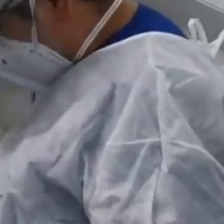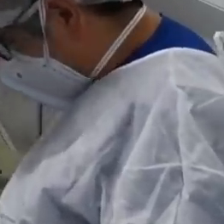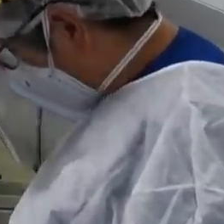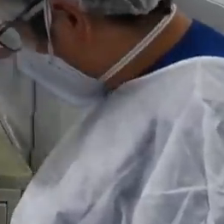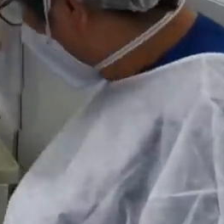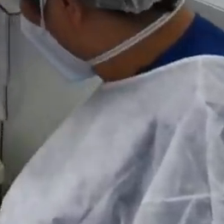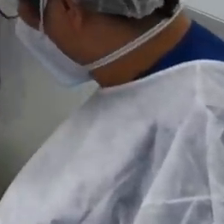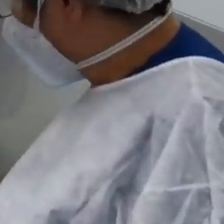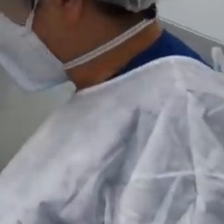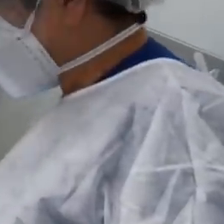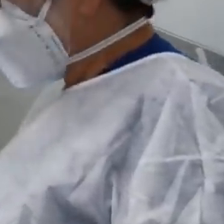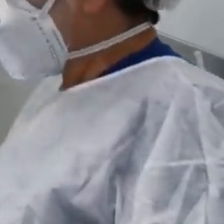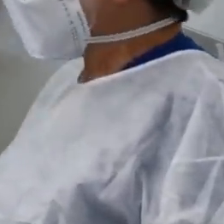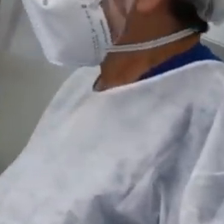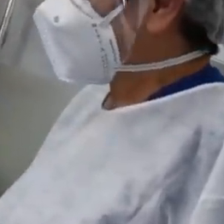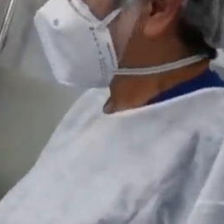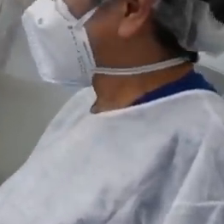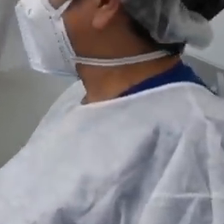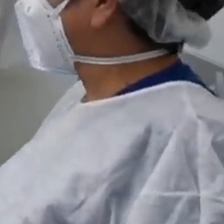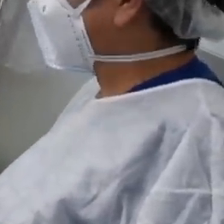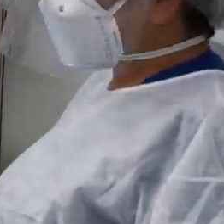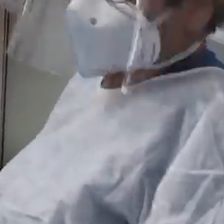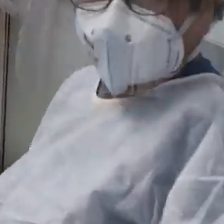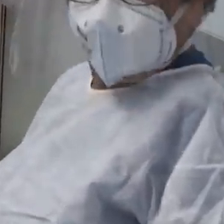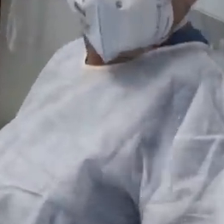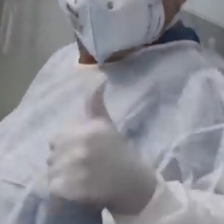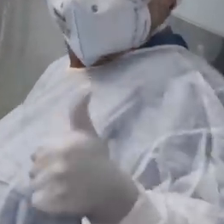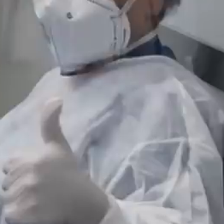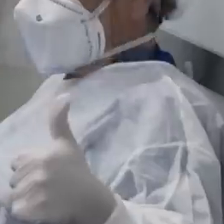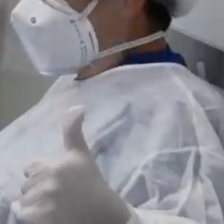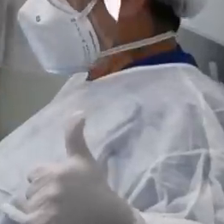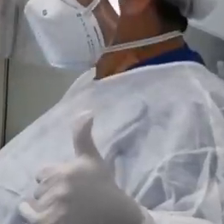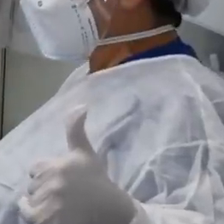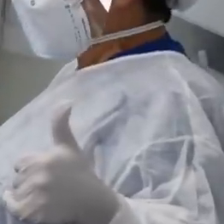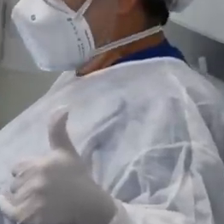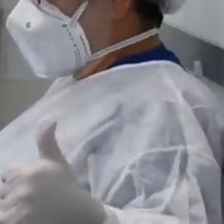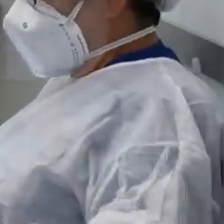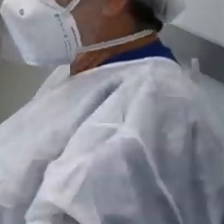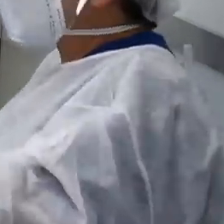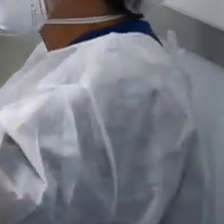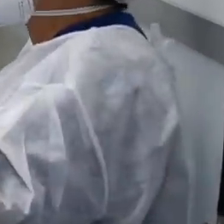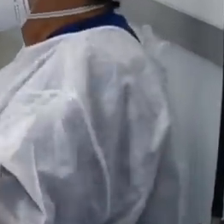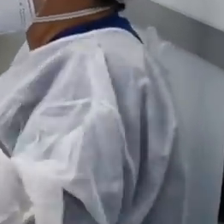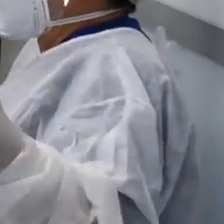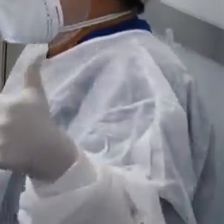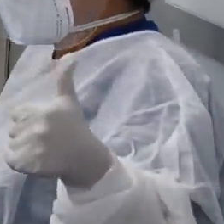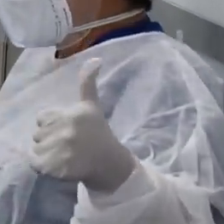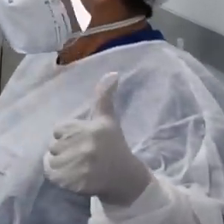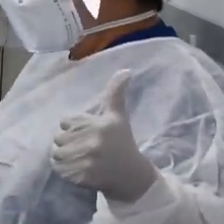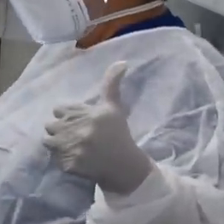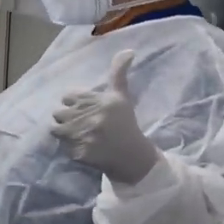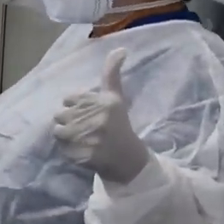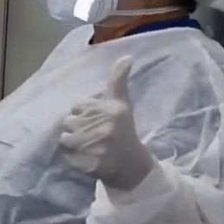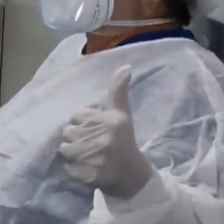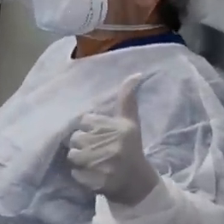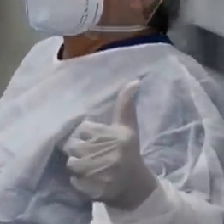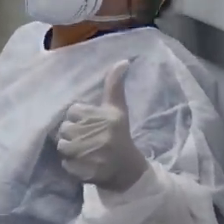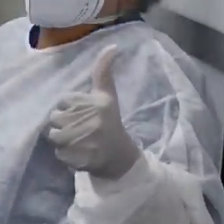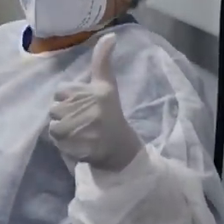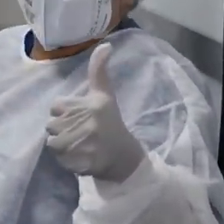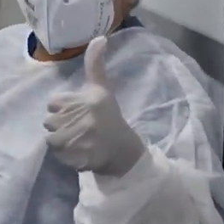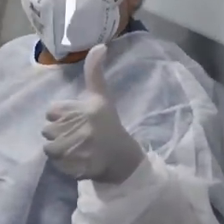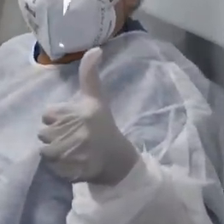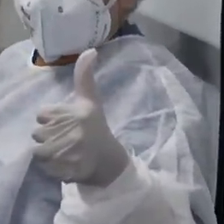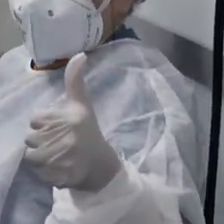1.665.003 recuperados desde que llegó el virus a Colombia. Durante la pandemia se ha registrado que los adultos mayores tienen la tasa más alta de